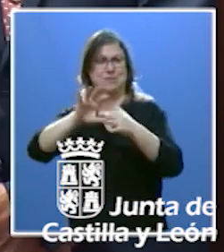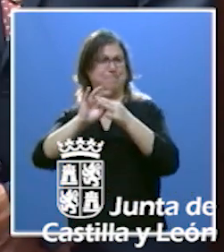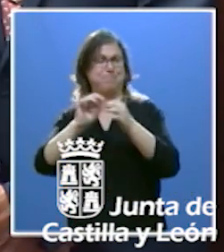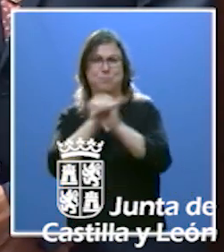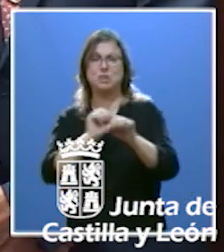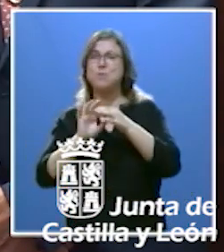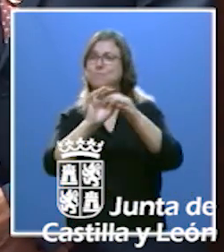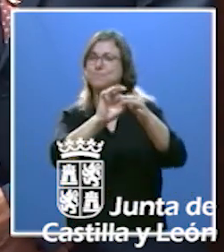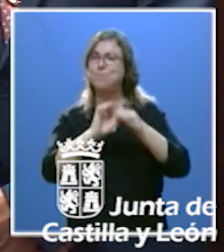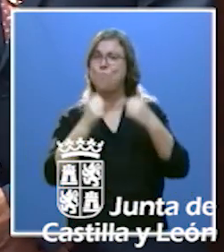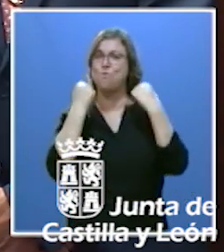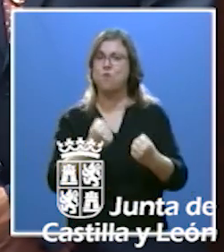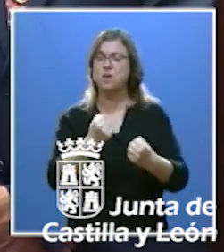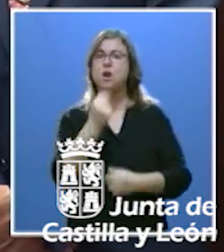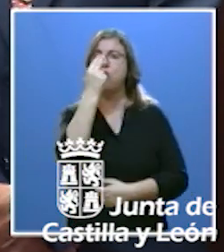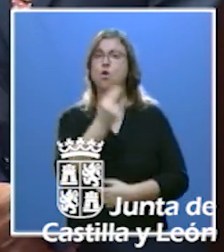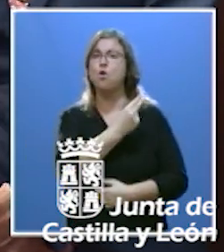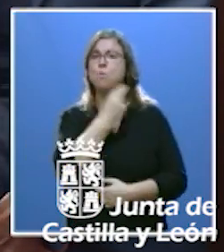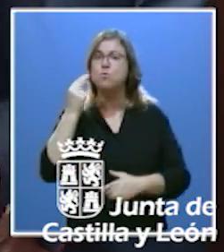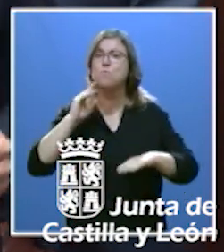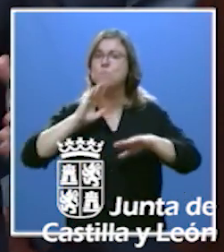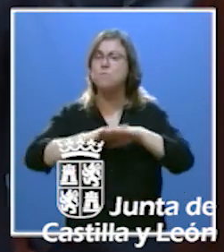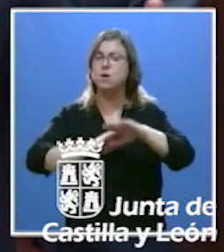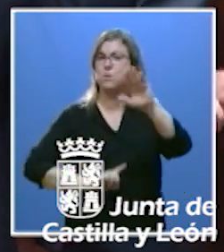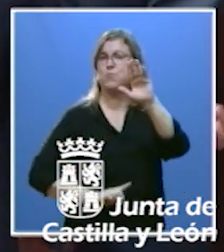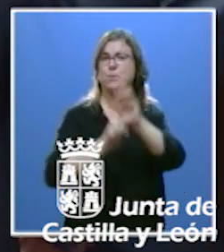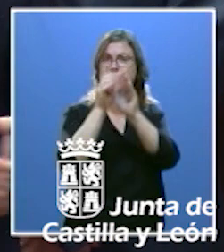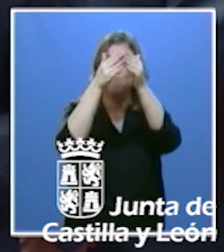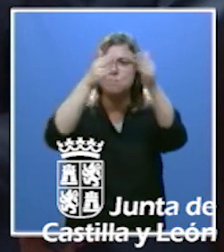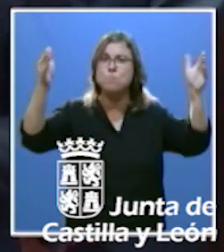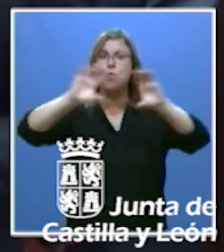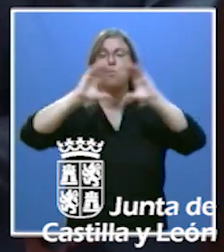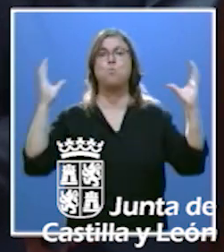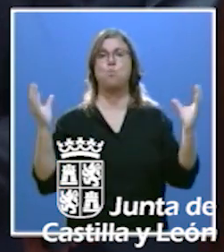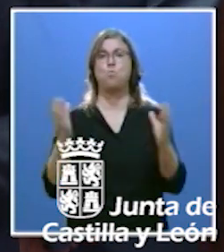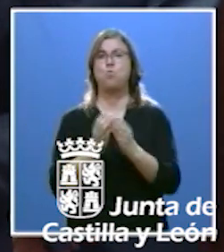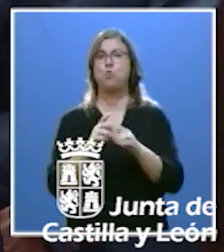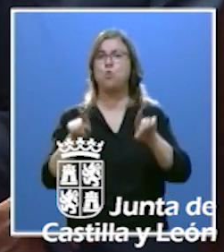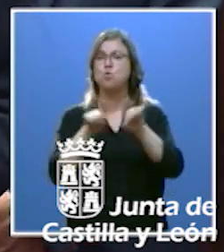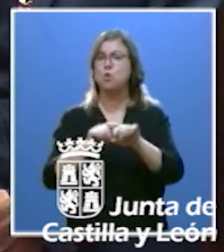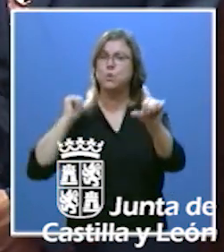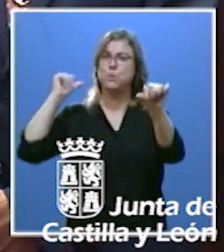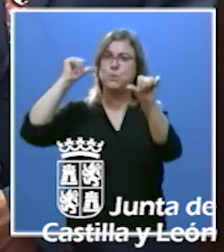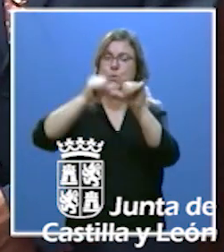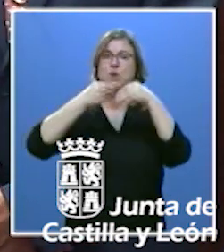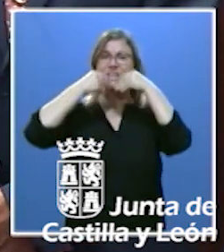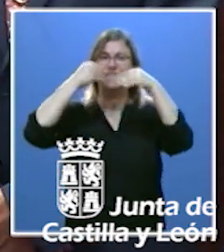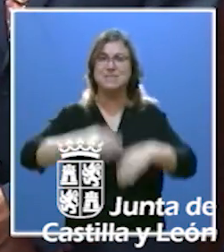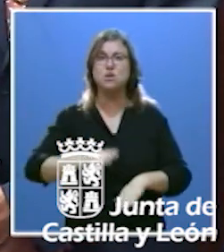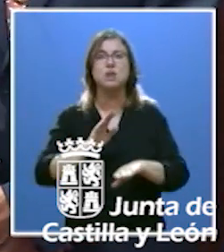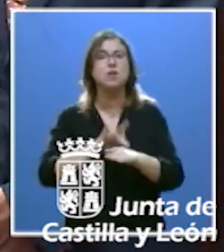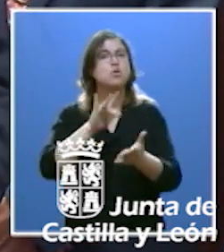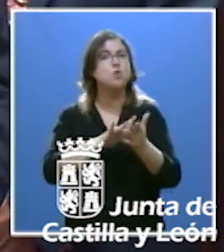León. Mi compromiso para avanzar abiertos al mundo, como hemos hecho a lo largo de nuestra historia, en